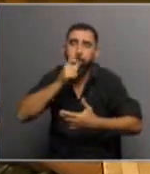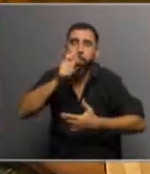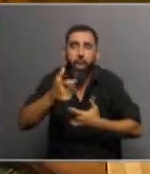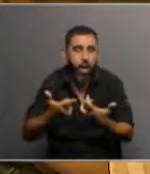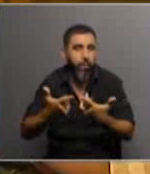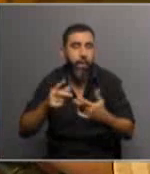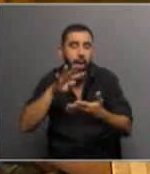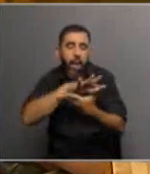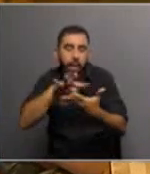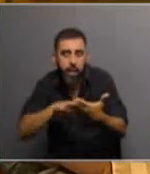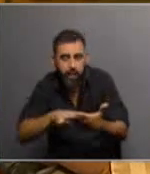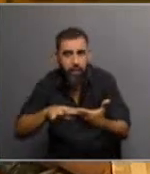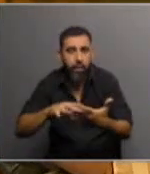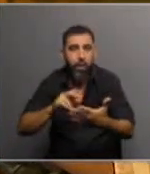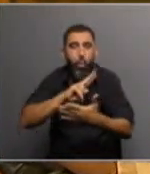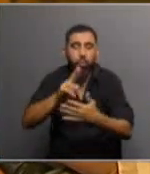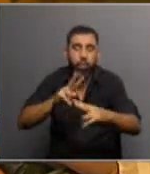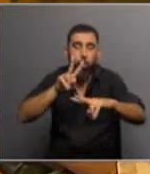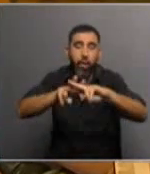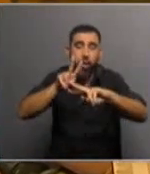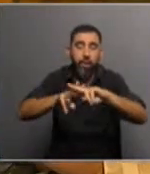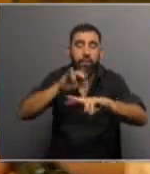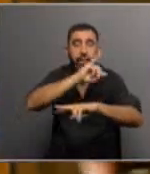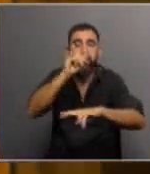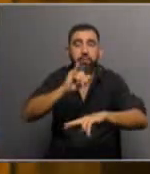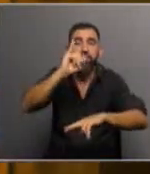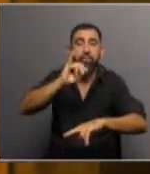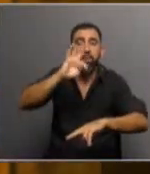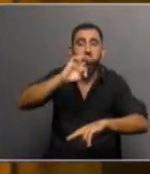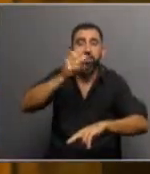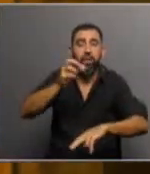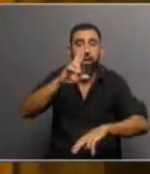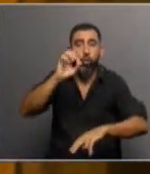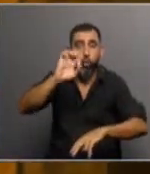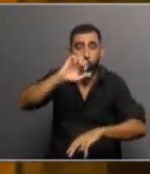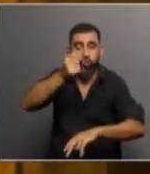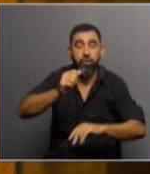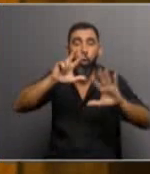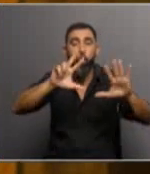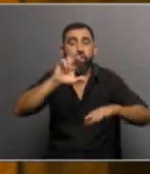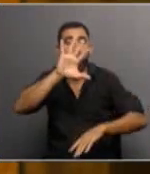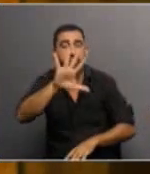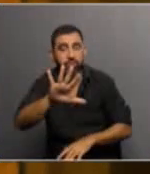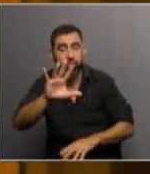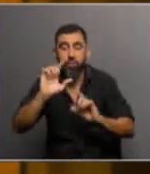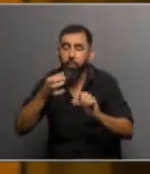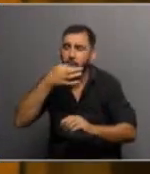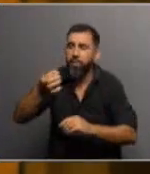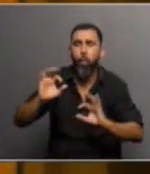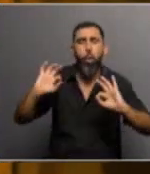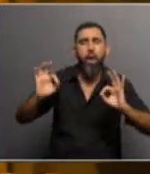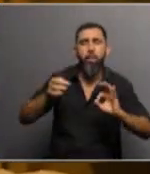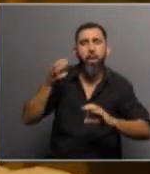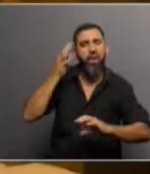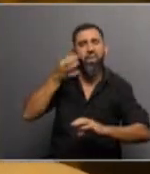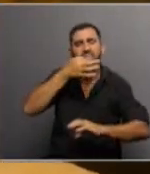o lea algún texto usando el hashtag si está roto 85 como día de hoy a propósito lobbies ya tu hermana también escuchado por hay una